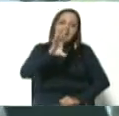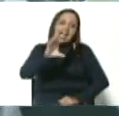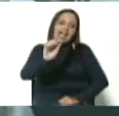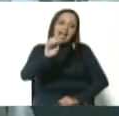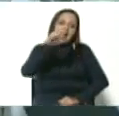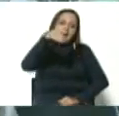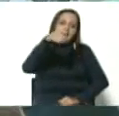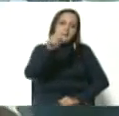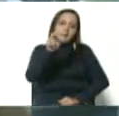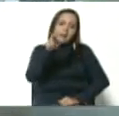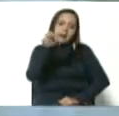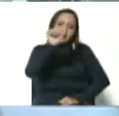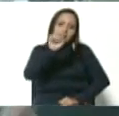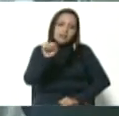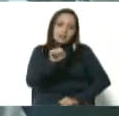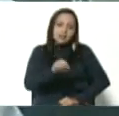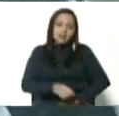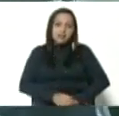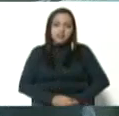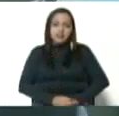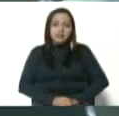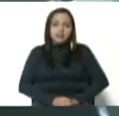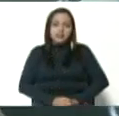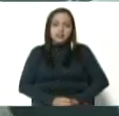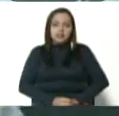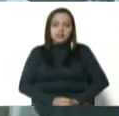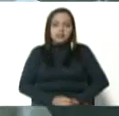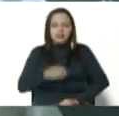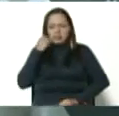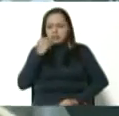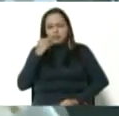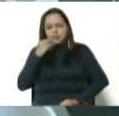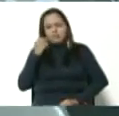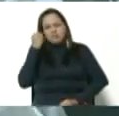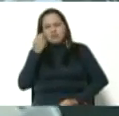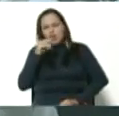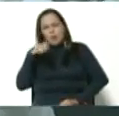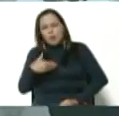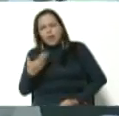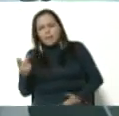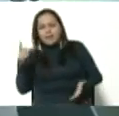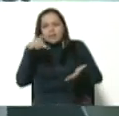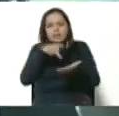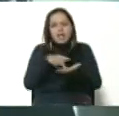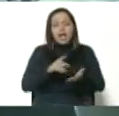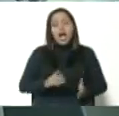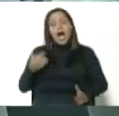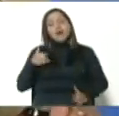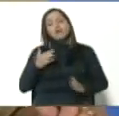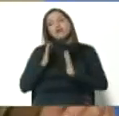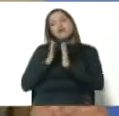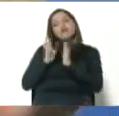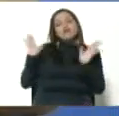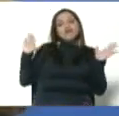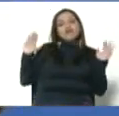nosotros evaluamos que Fedecámaras no puede presentarse a estas alturas de partido como que no ha roto un plato.